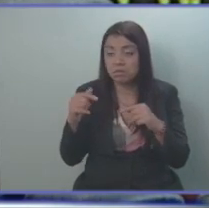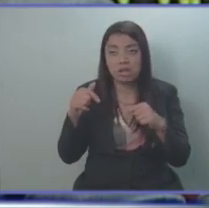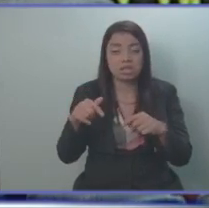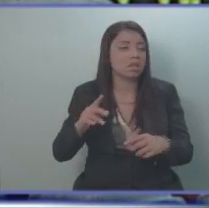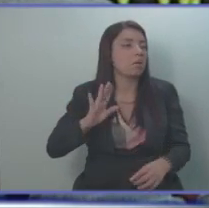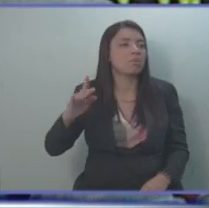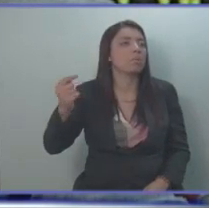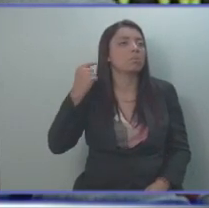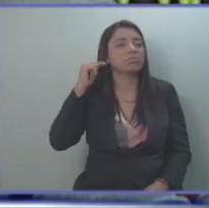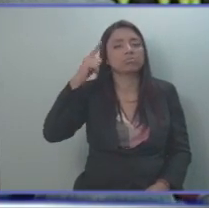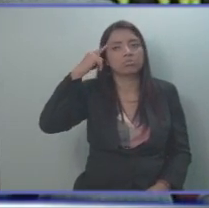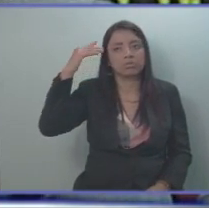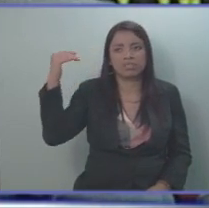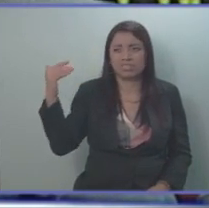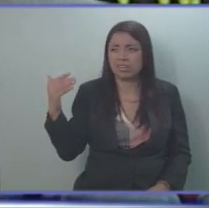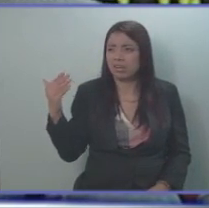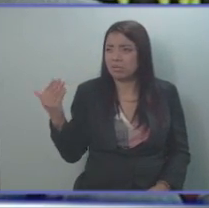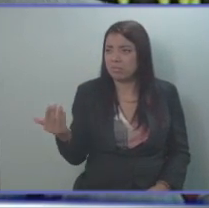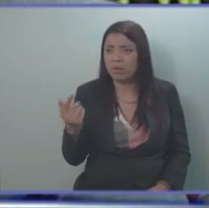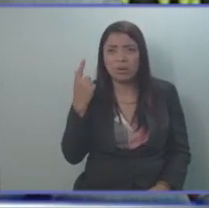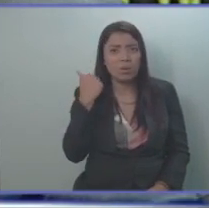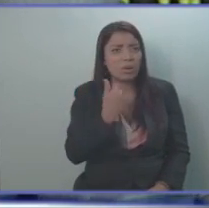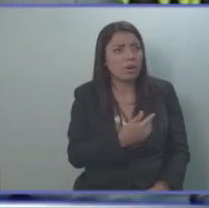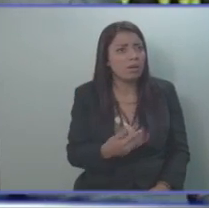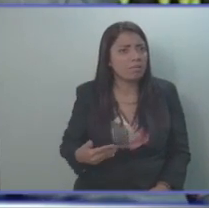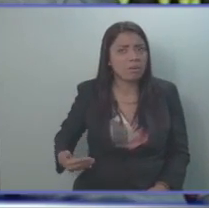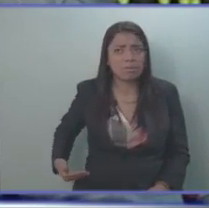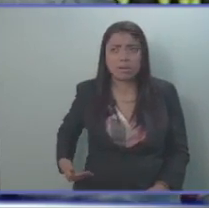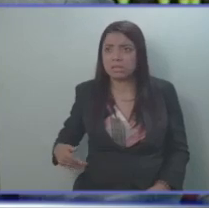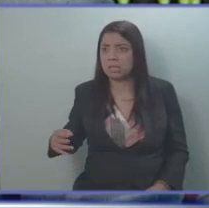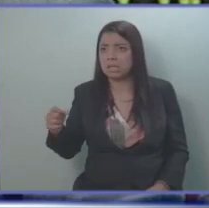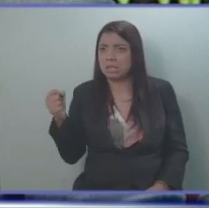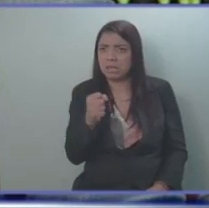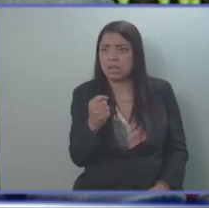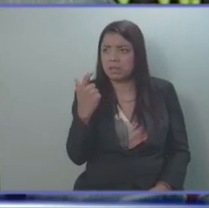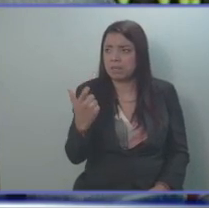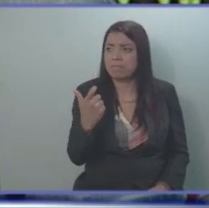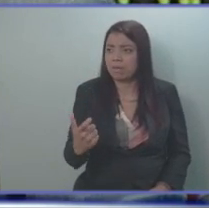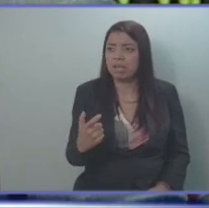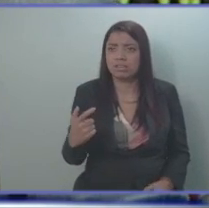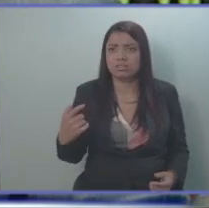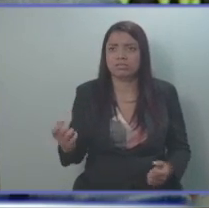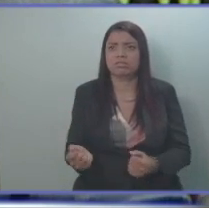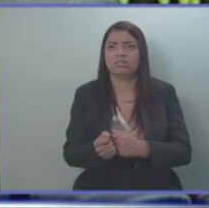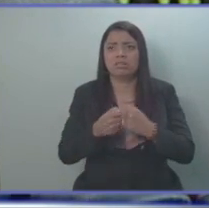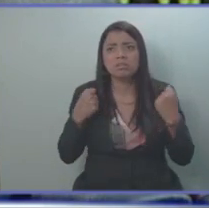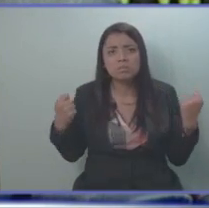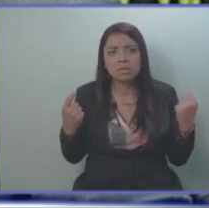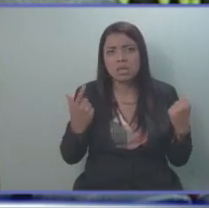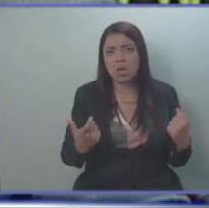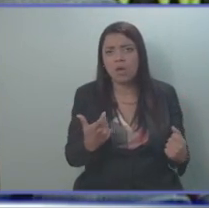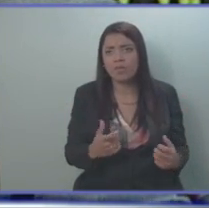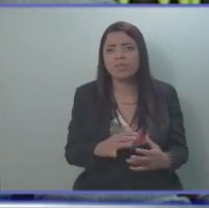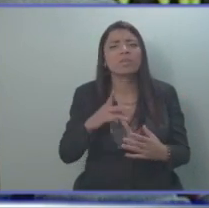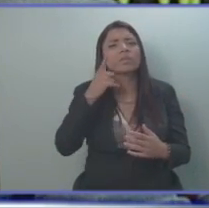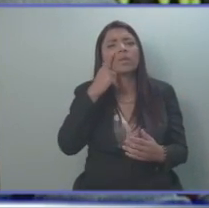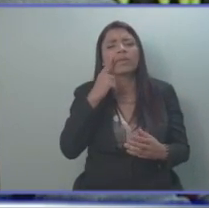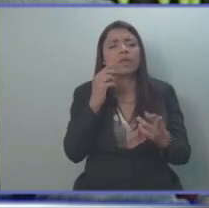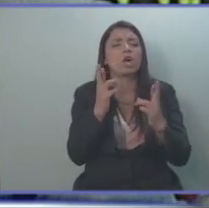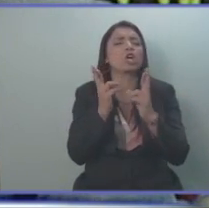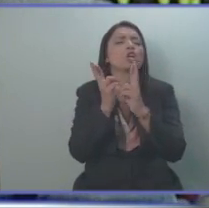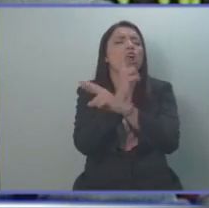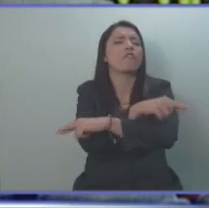en política, pero el presidente convertirse en un multimillonario. ¿Y a dónde quedó esa